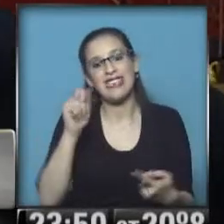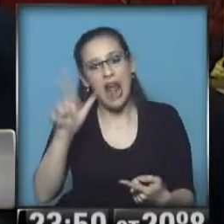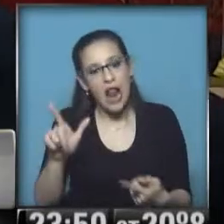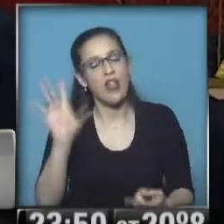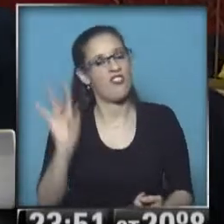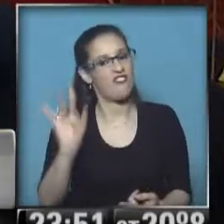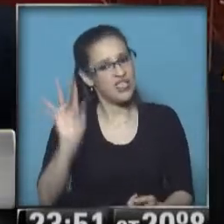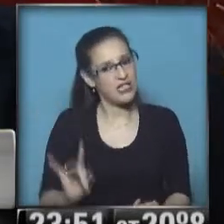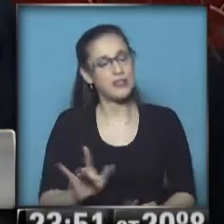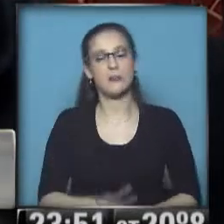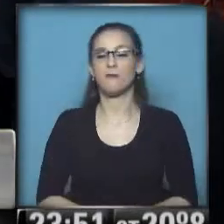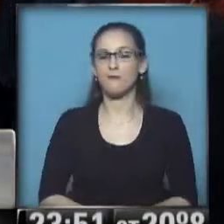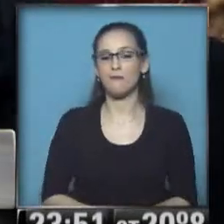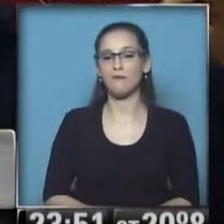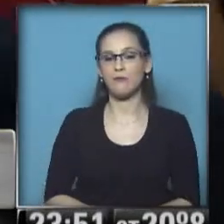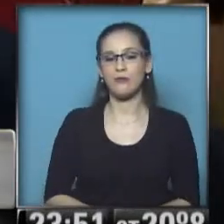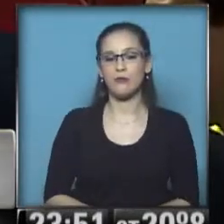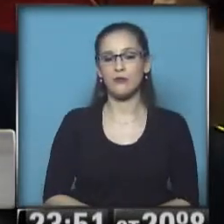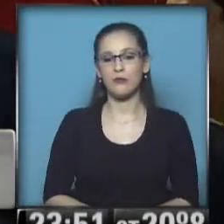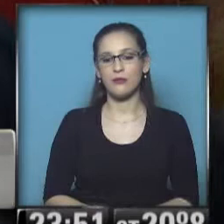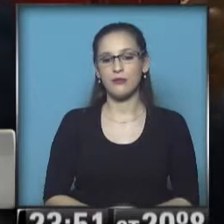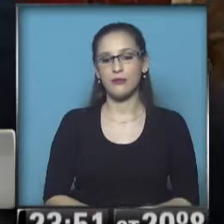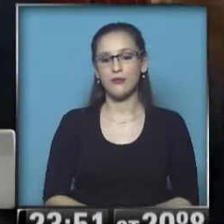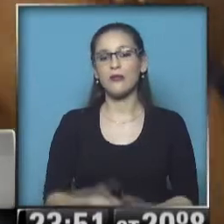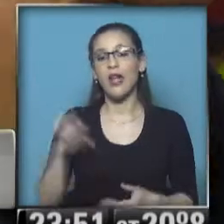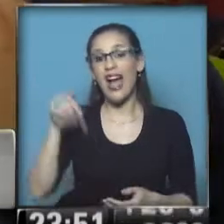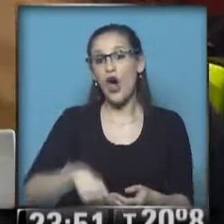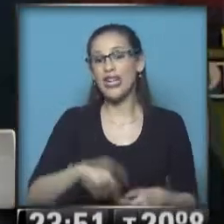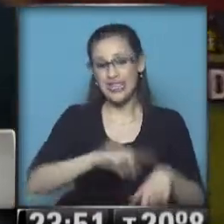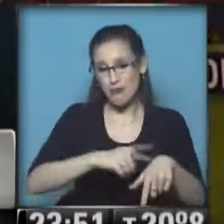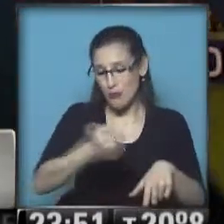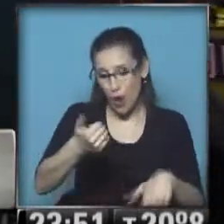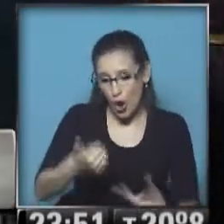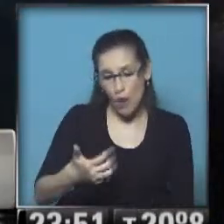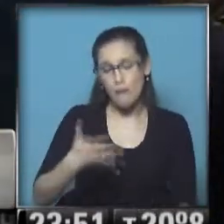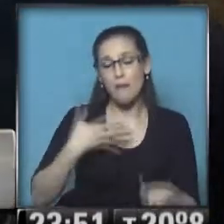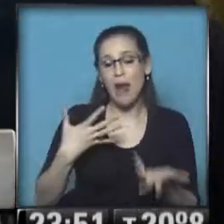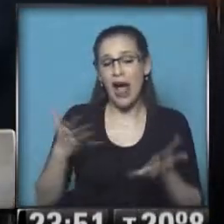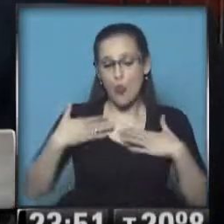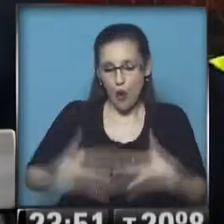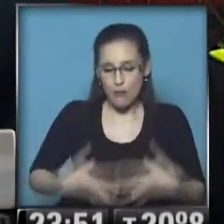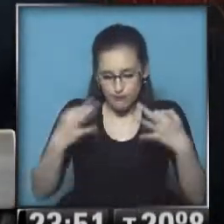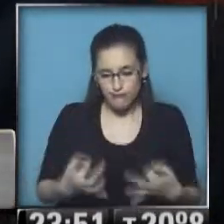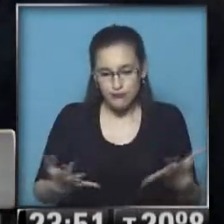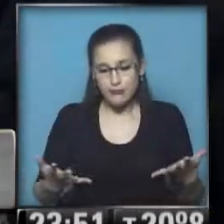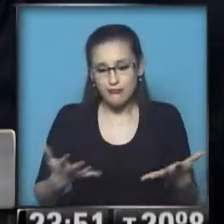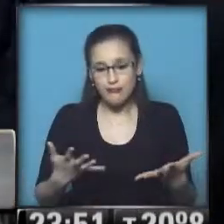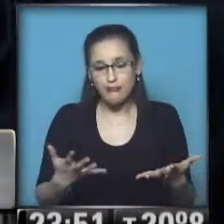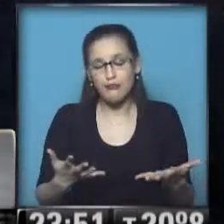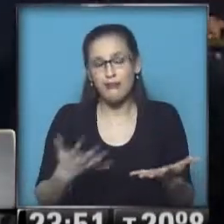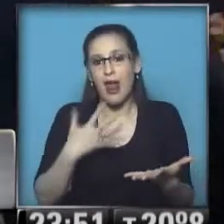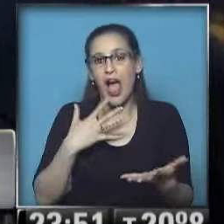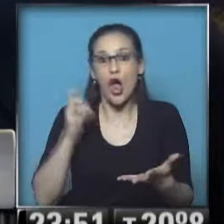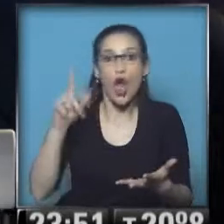la función de ustedes, lo más grande, va a ser importante en estos poquitos días que hay para recuperarse para el partido con Arsenal. Bueno, sí, como te digo, tratar de dar vuelta la hoja